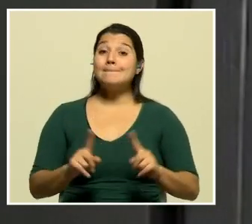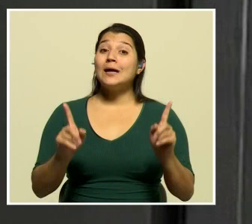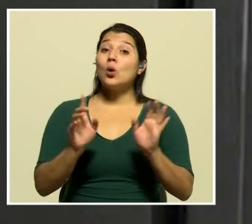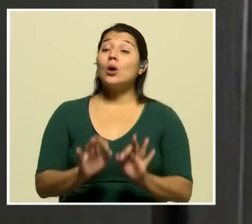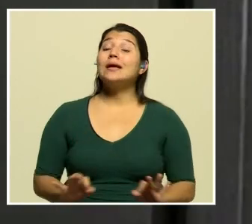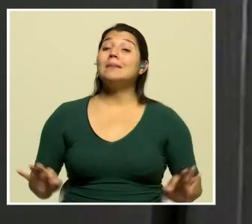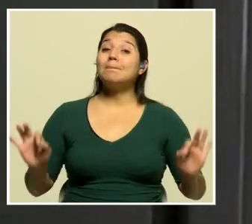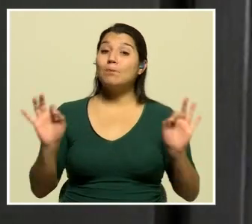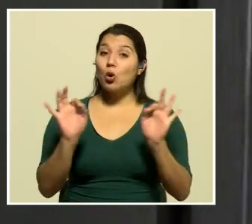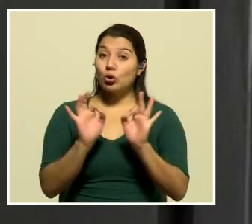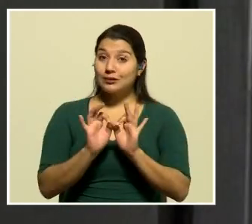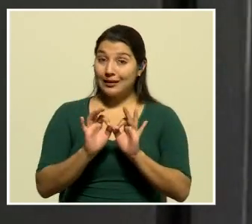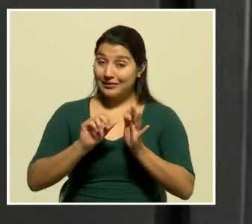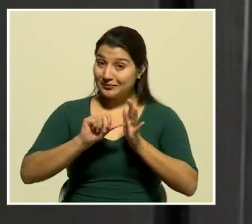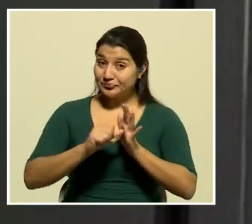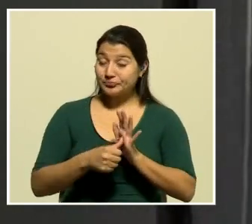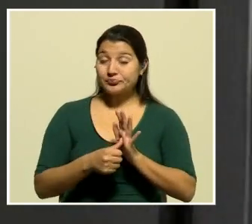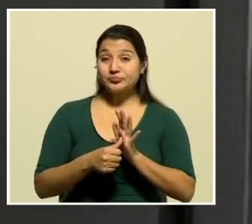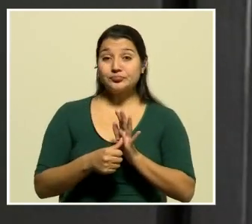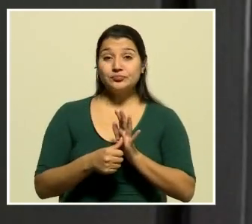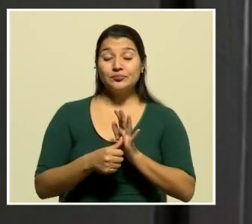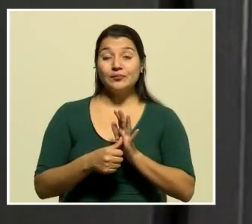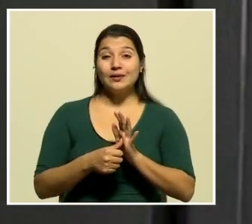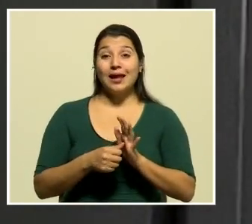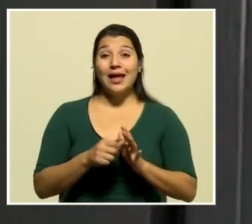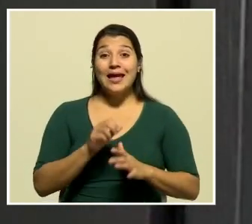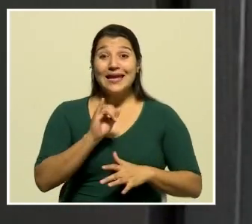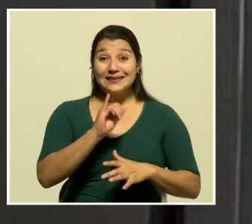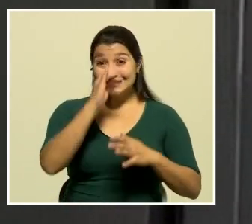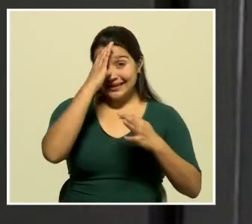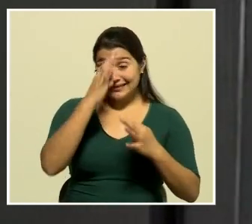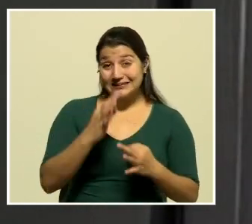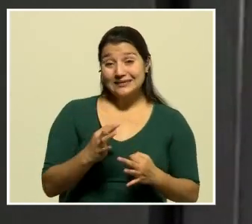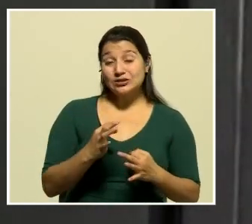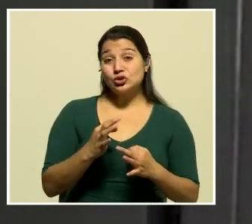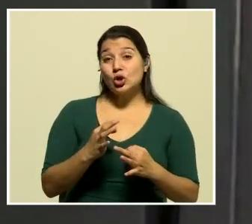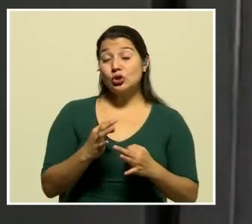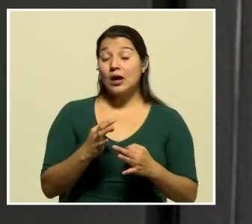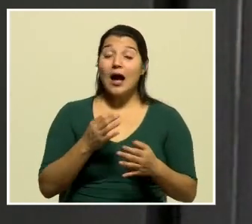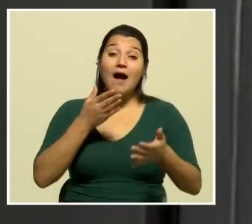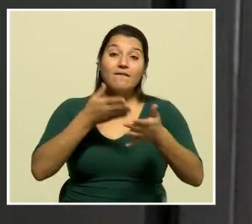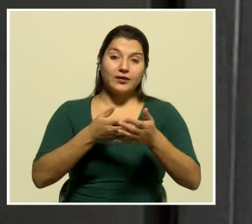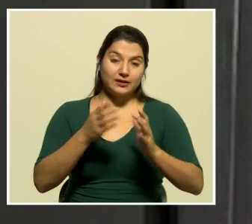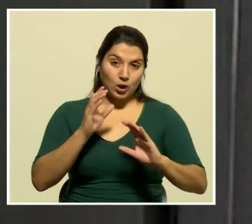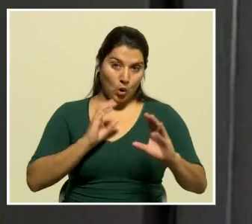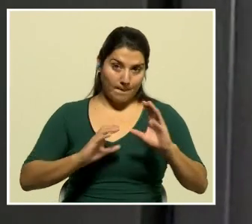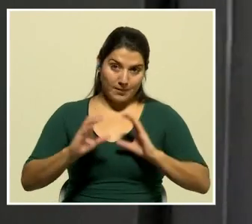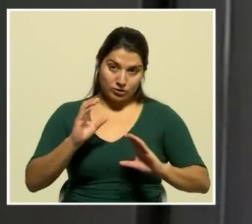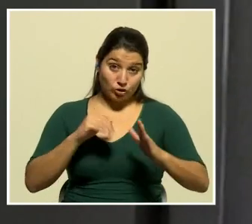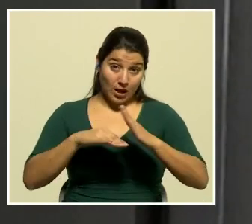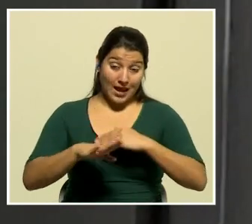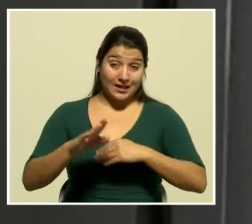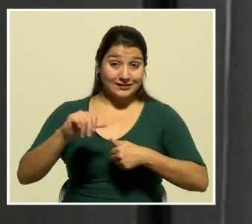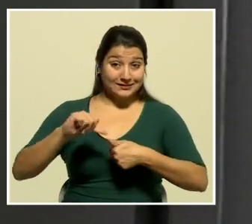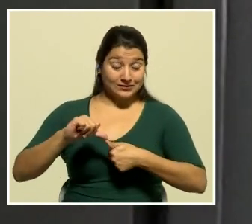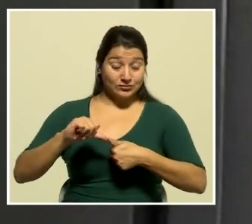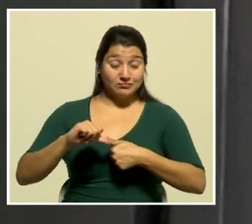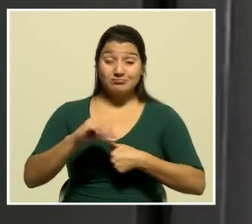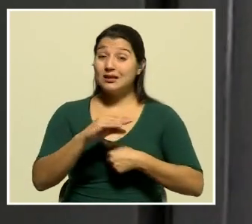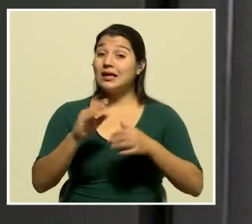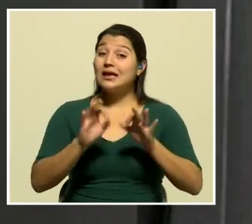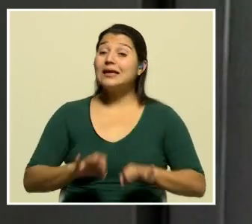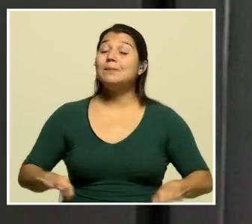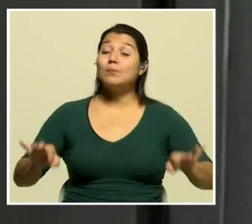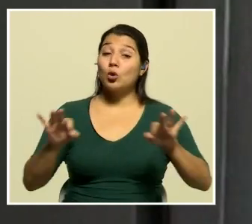importante recalcar que este tipo de decisiones afectan el comercio en la región y es importante